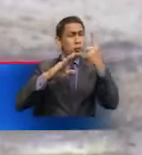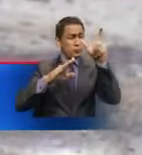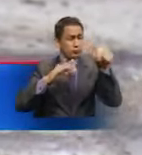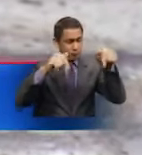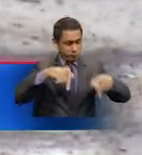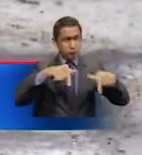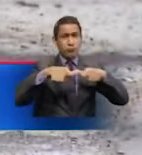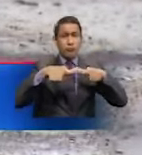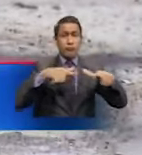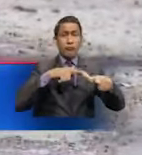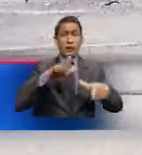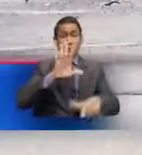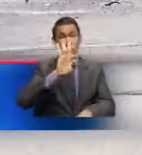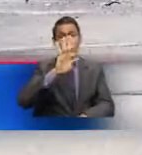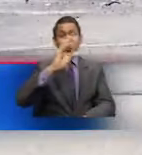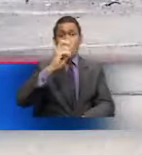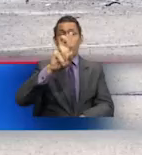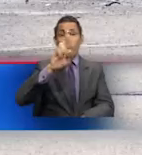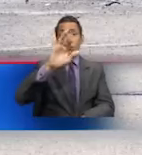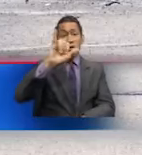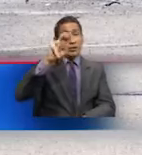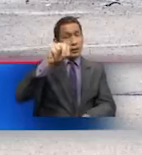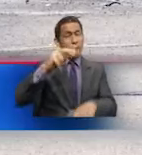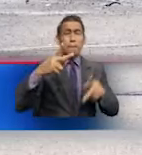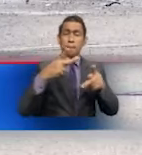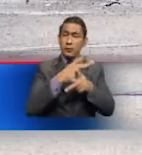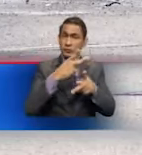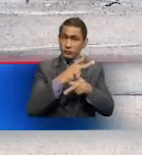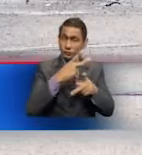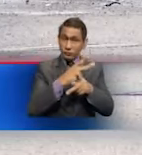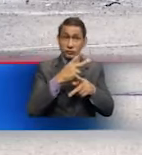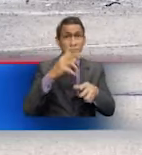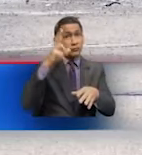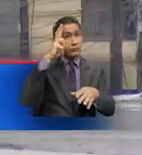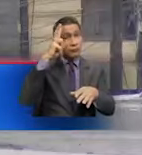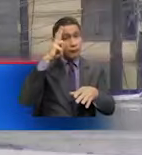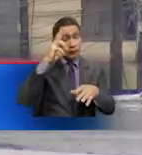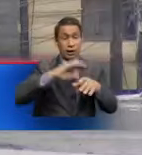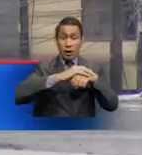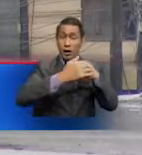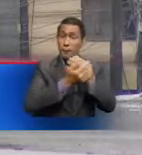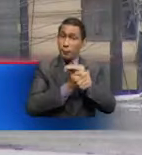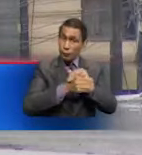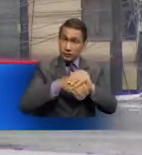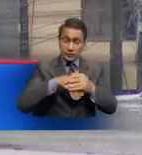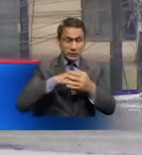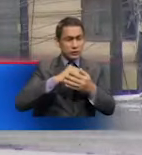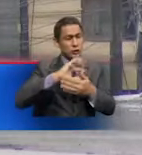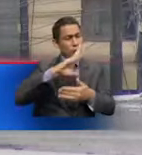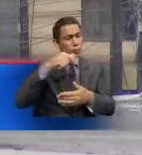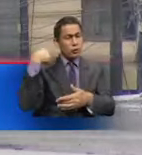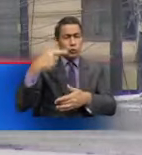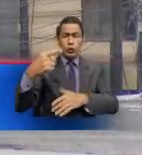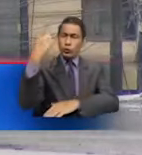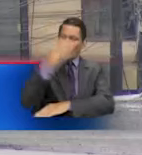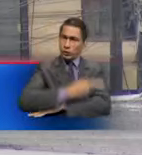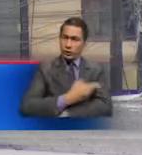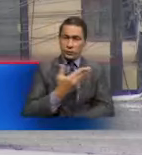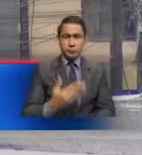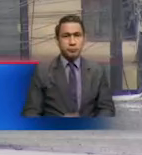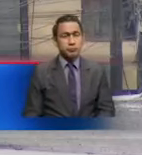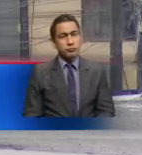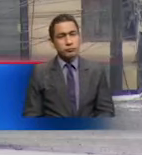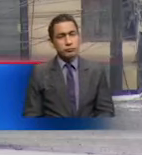este sector del Fortín son frecuentes. Los zampones hacen de las suyas durante todo el día, denuncian los vecinos.